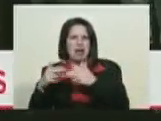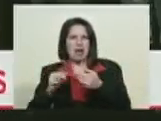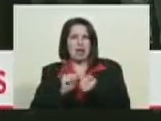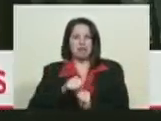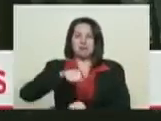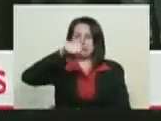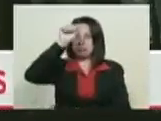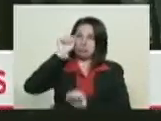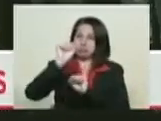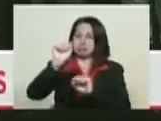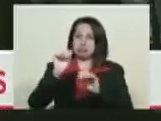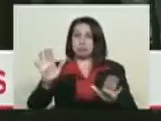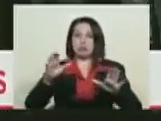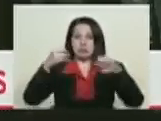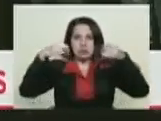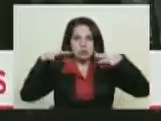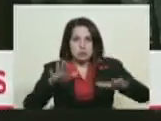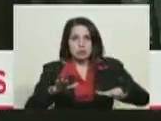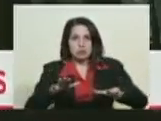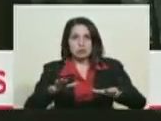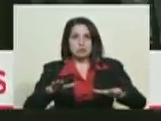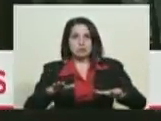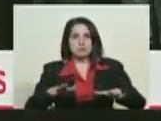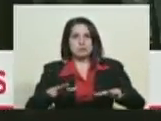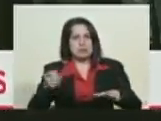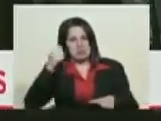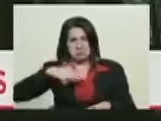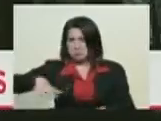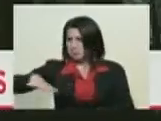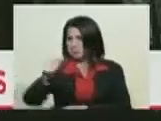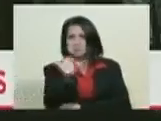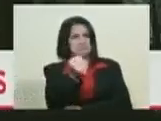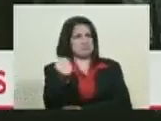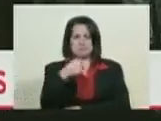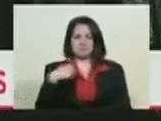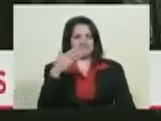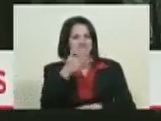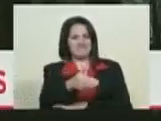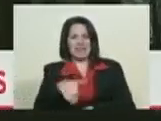barricadas, a trancazos. Y el pueblo no le paró a eso y salió a las calles